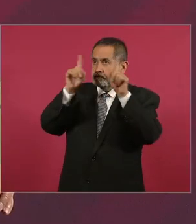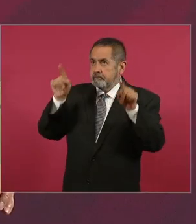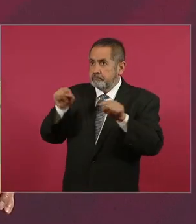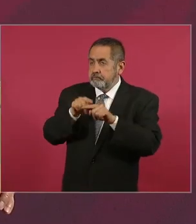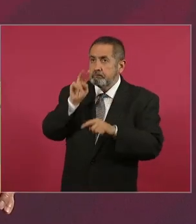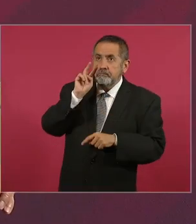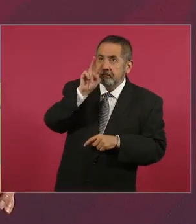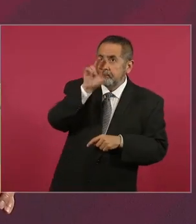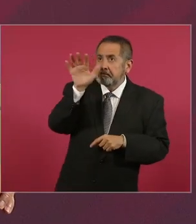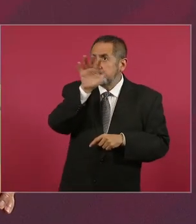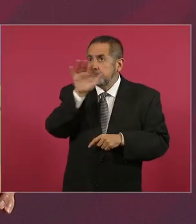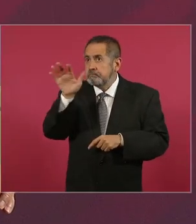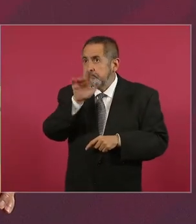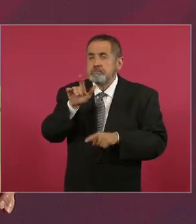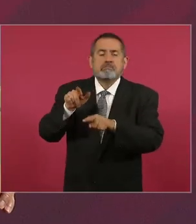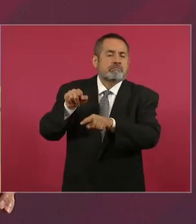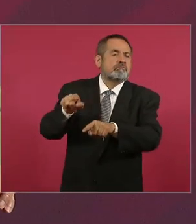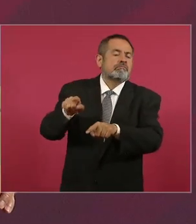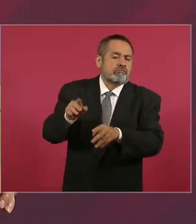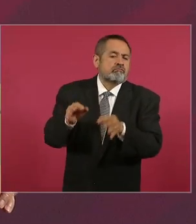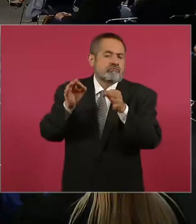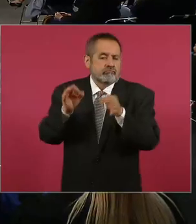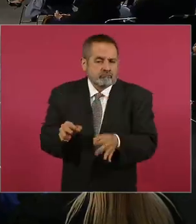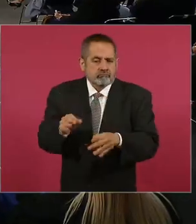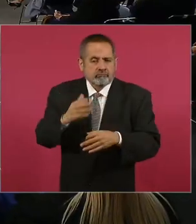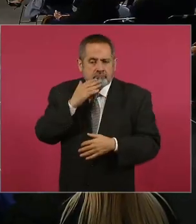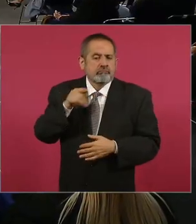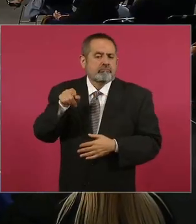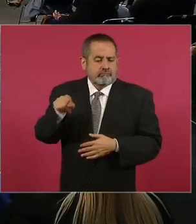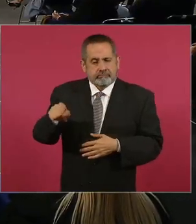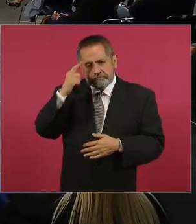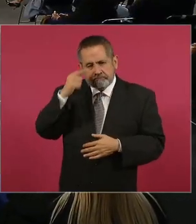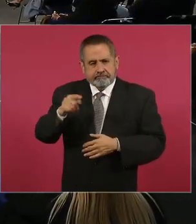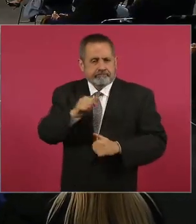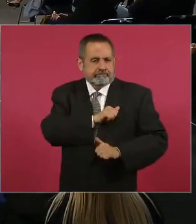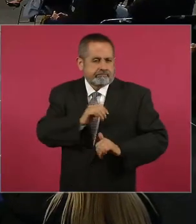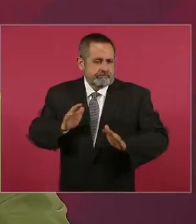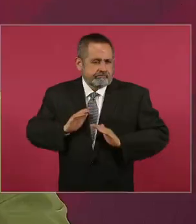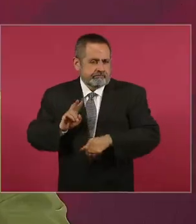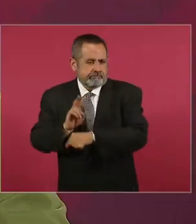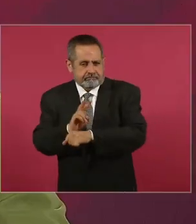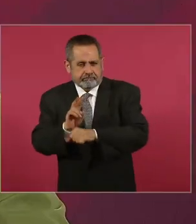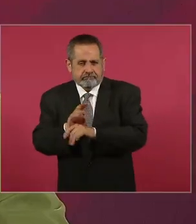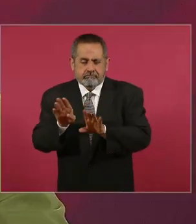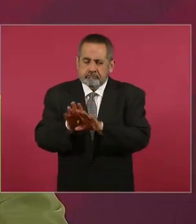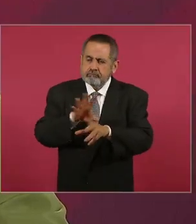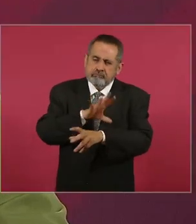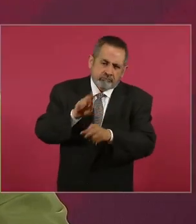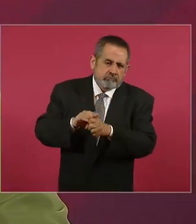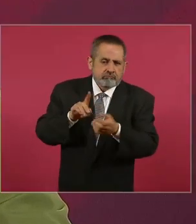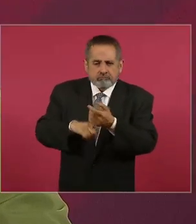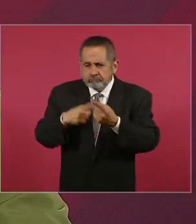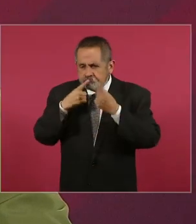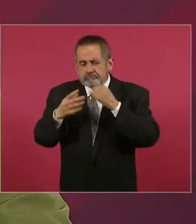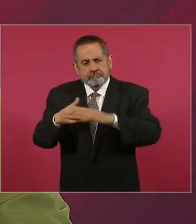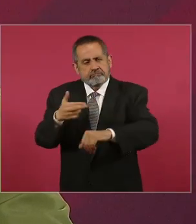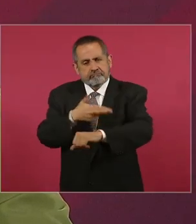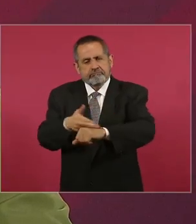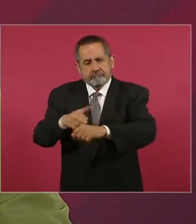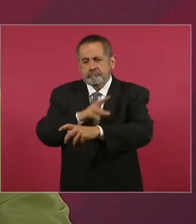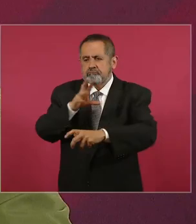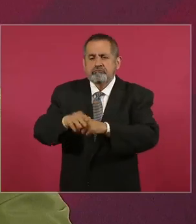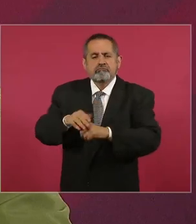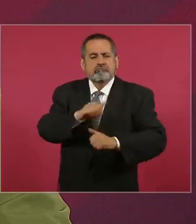ciudadanía tenga conocimiento que está realizando una actividad de revisión, tanto